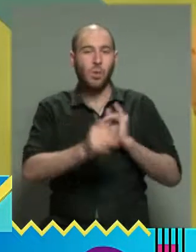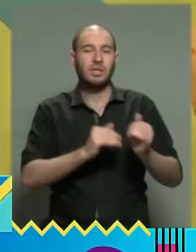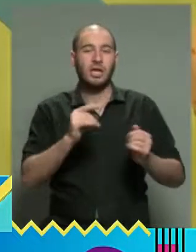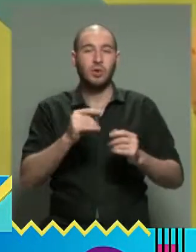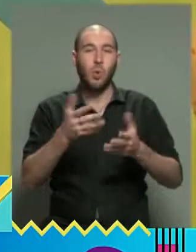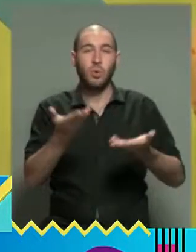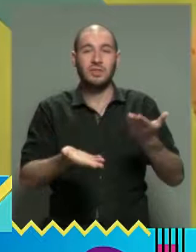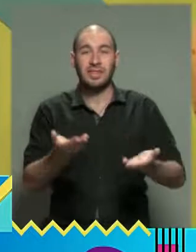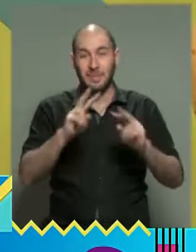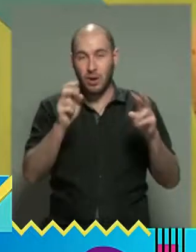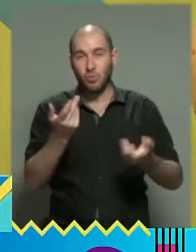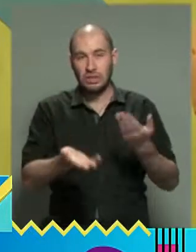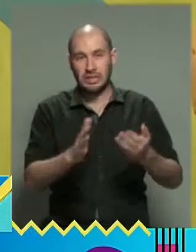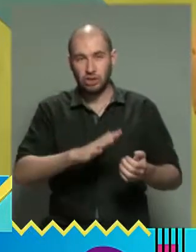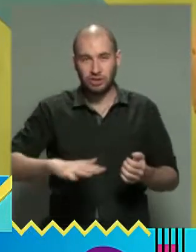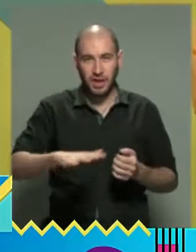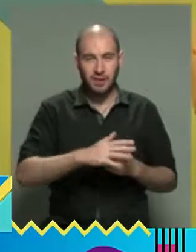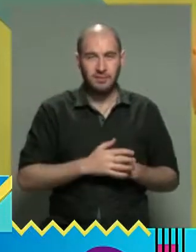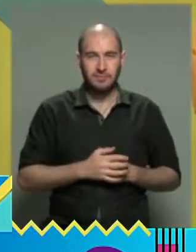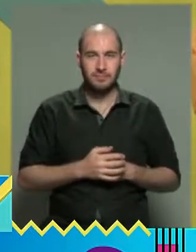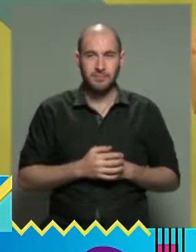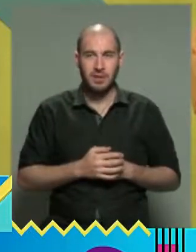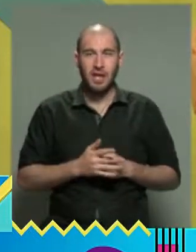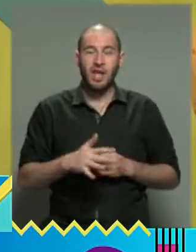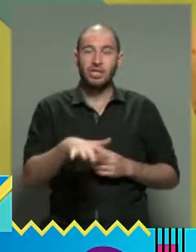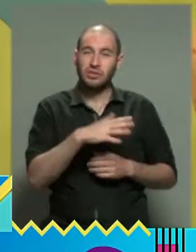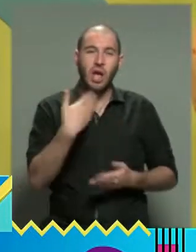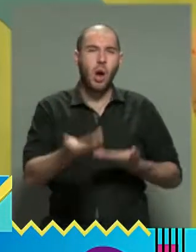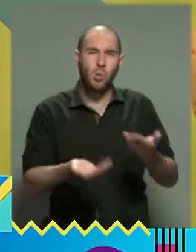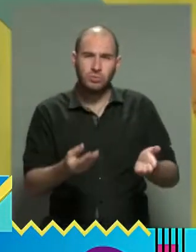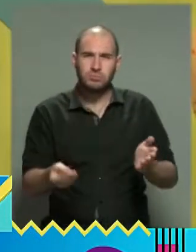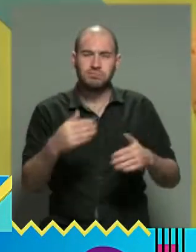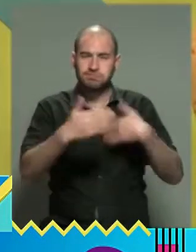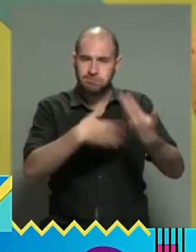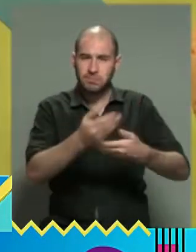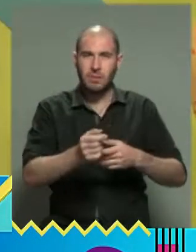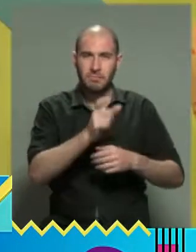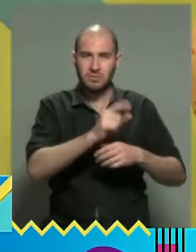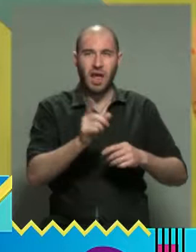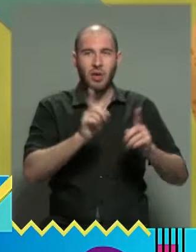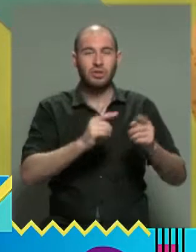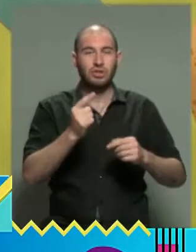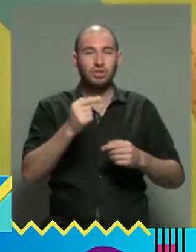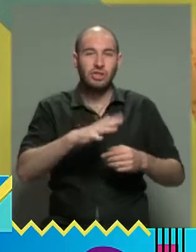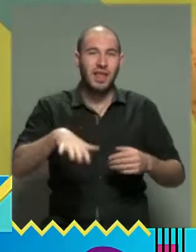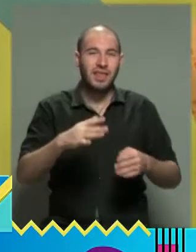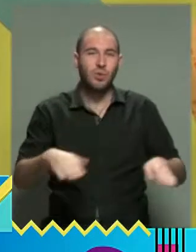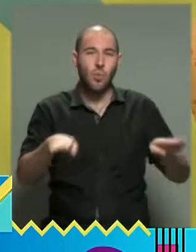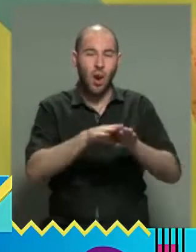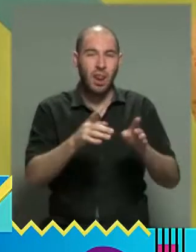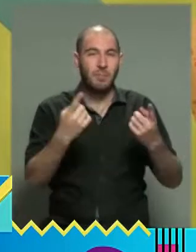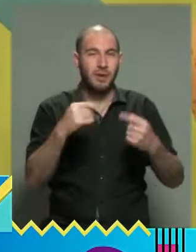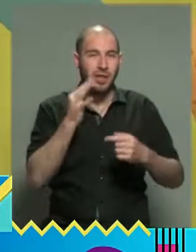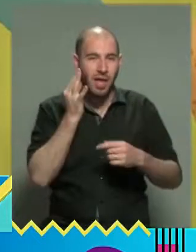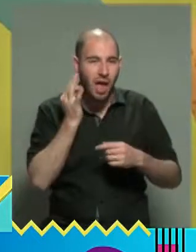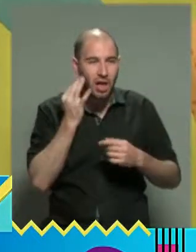justicia social, para poder construir una sociedad más justa, para algunos dirían una sociedad igualitaria, pero por lo menos